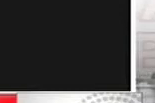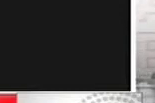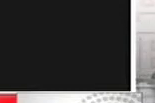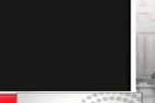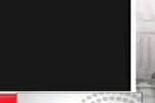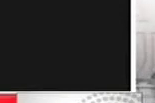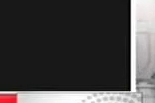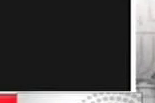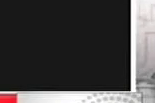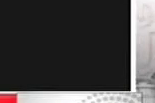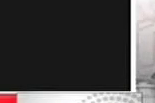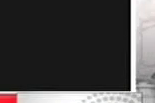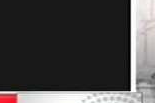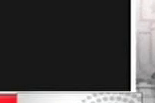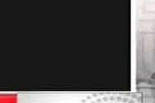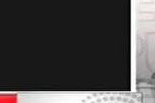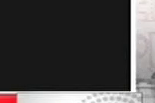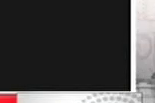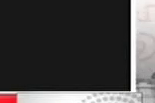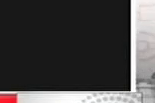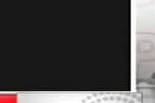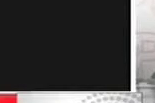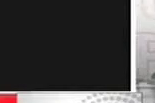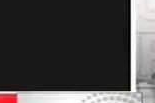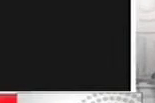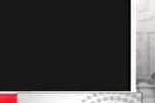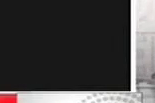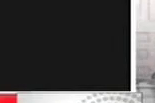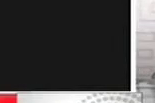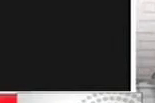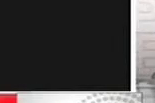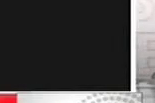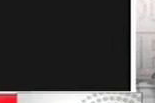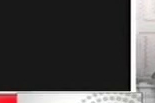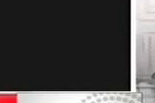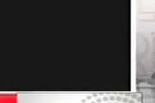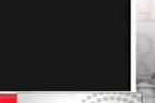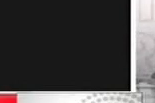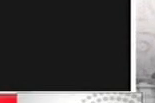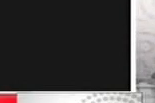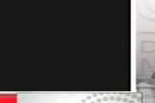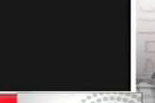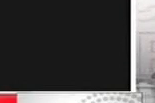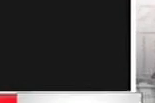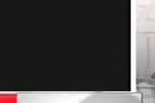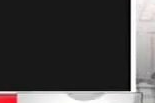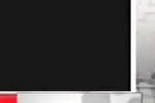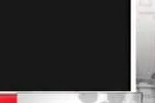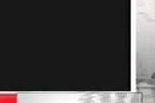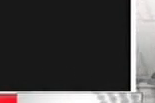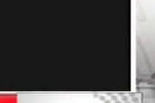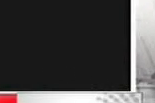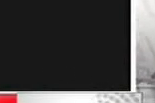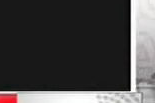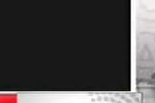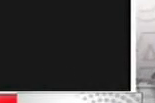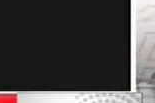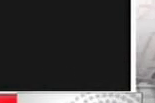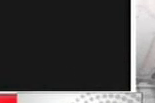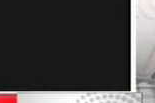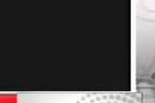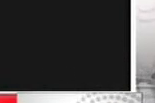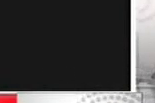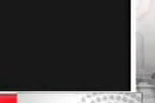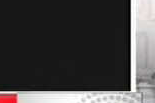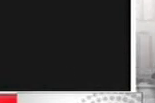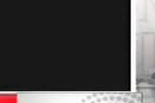suponen puestos de trabajo palpables para todos los distritos, provincias, regiones afectadas por el fenómeno del Niño.